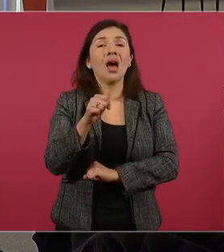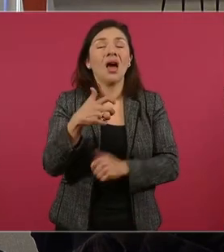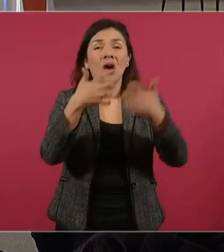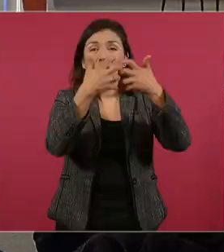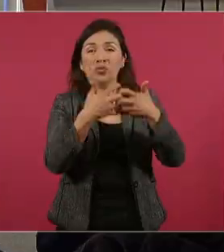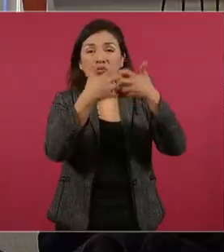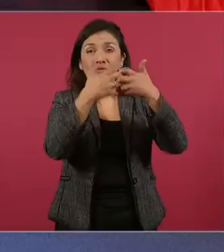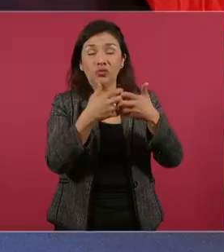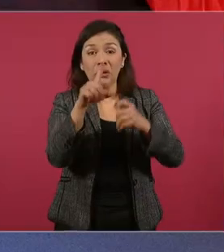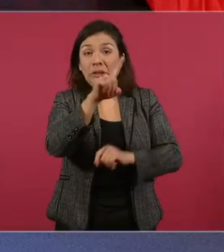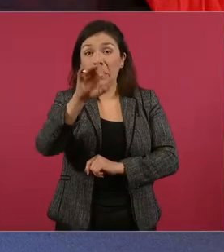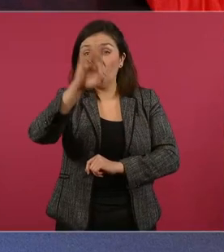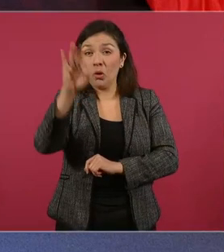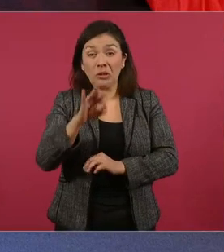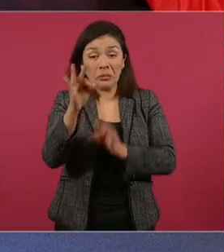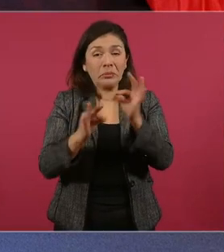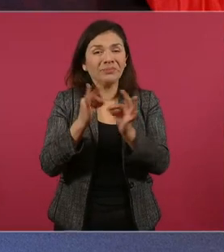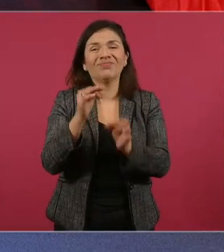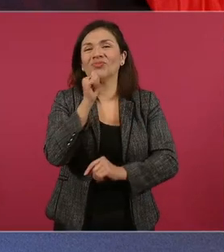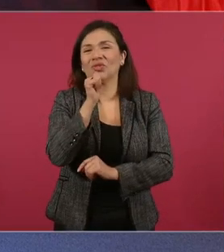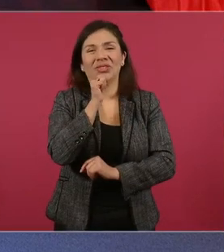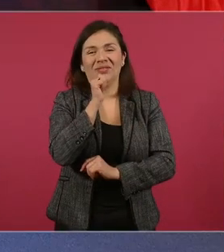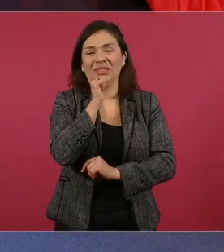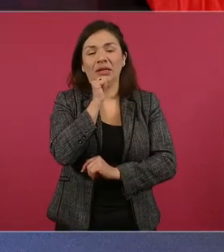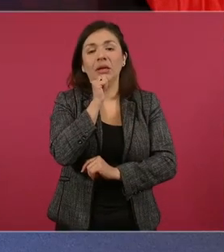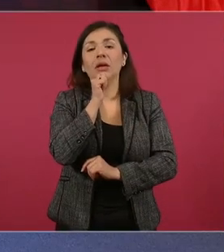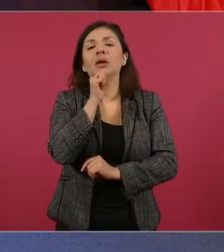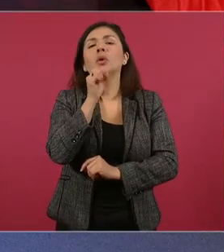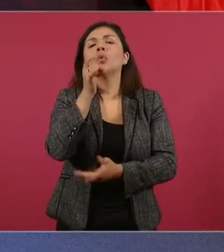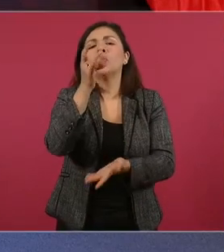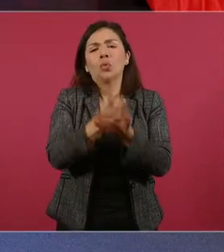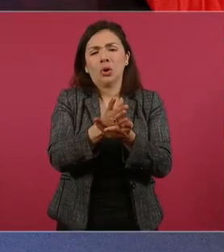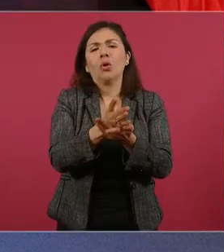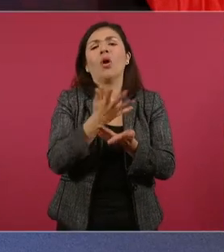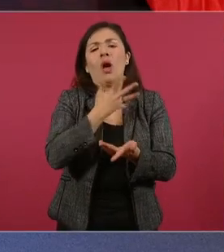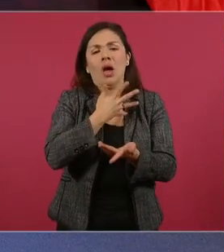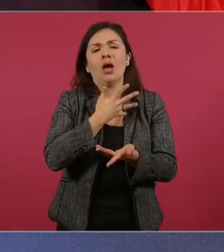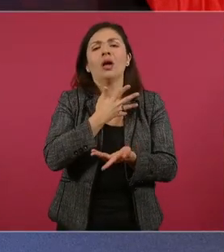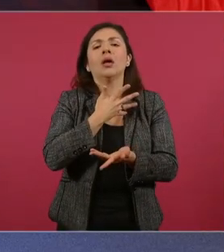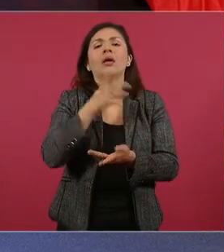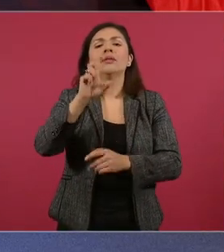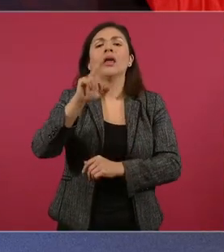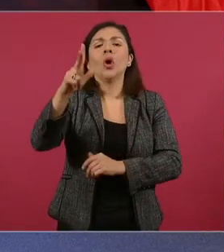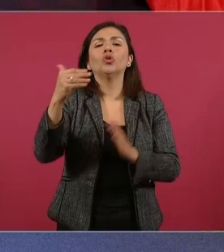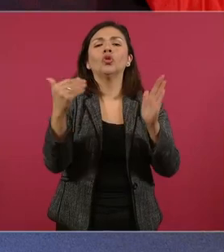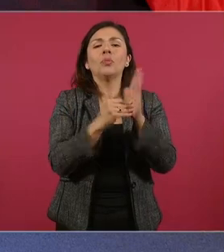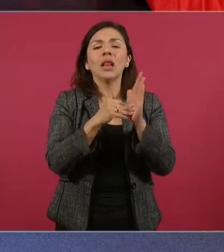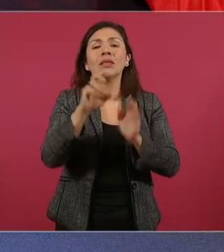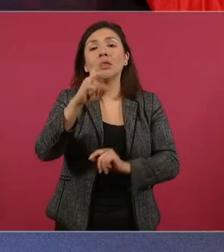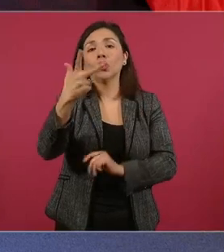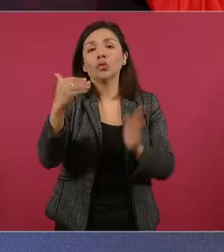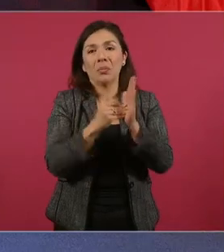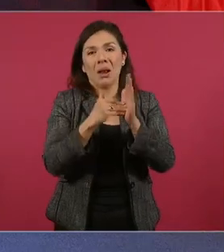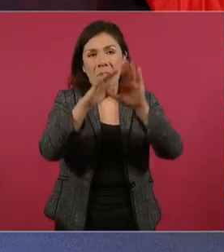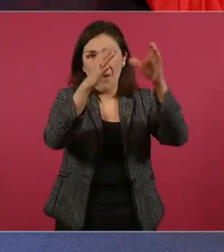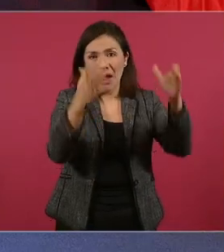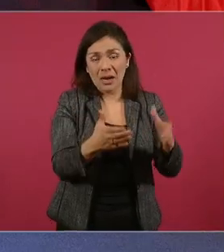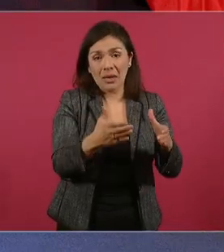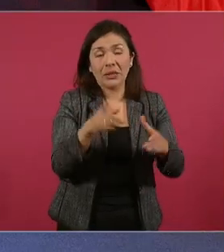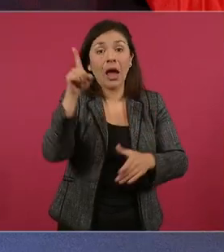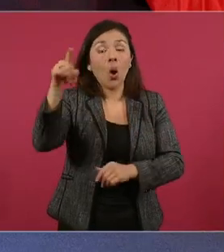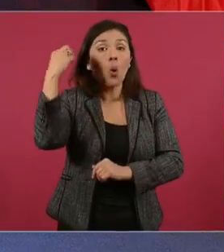únicamente va a aportar 38.000 barriles, y la de Salina Cruz no va a aportar nada. Ya en